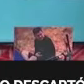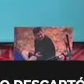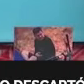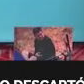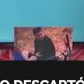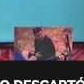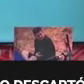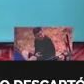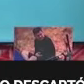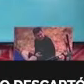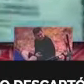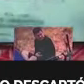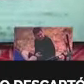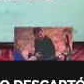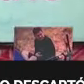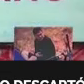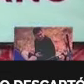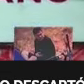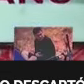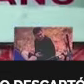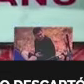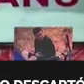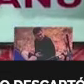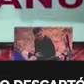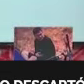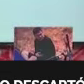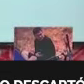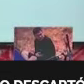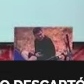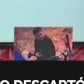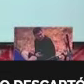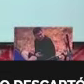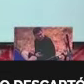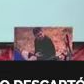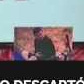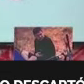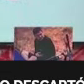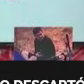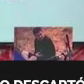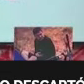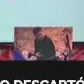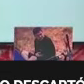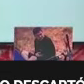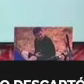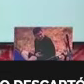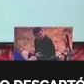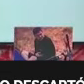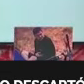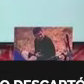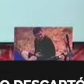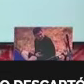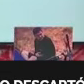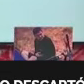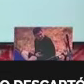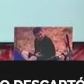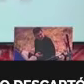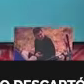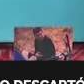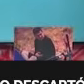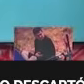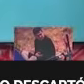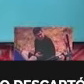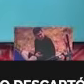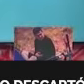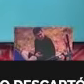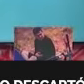mascarilla es lo mismo que nada. Espero que lo entiendan, y si no entienden ello, hay que